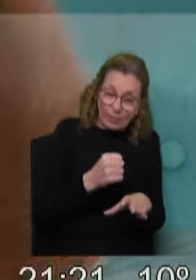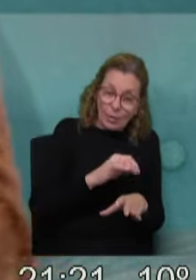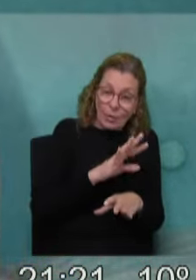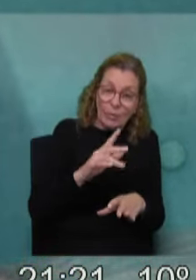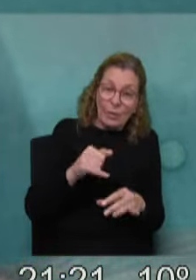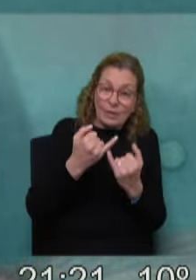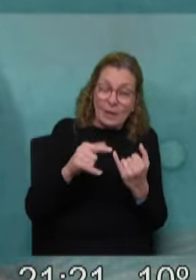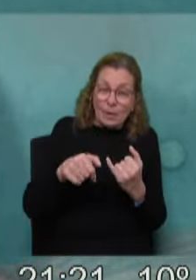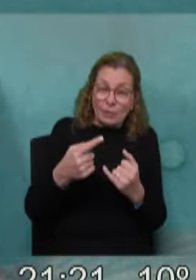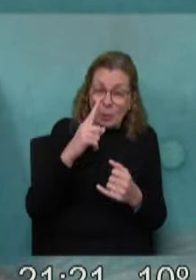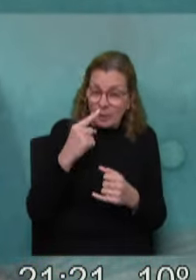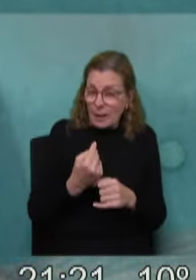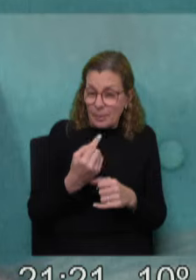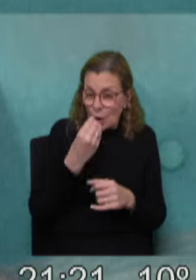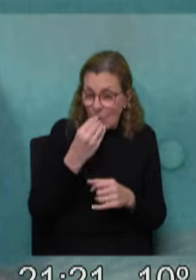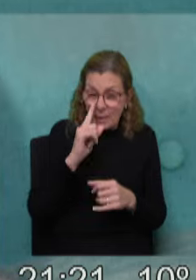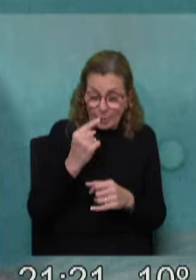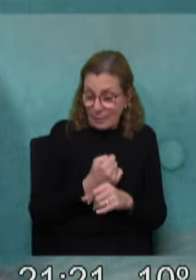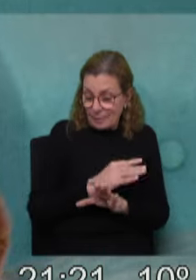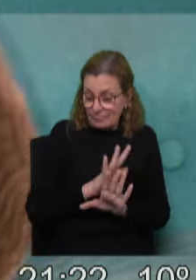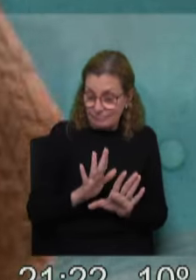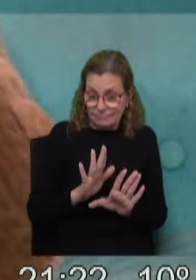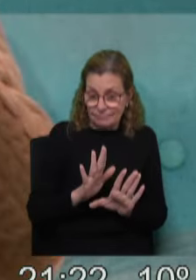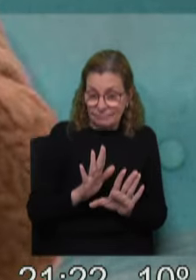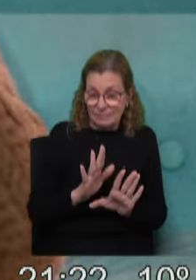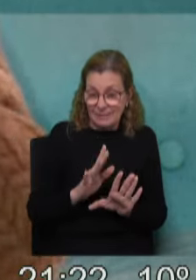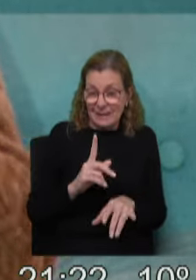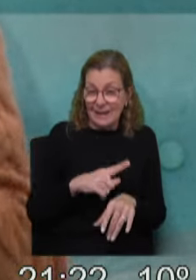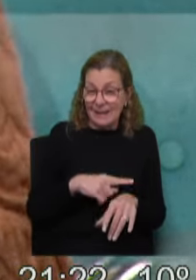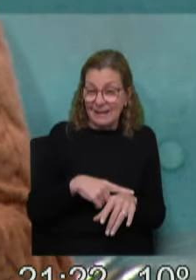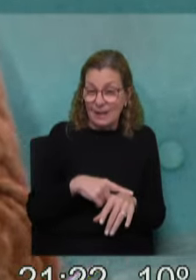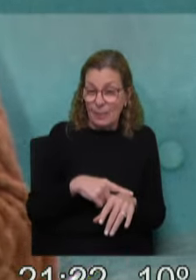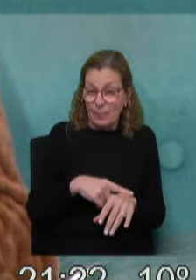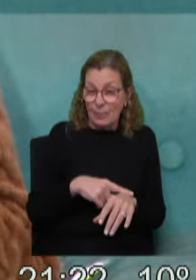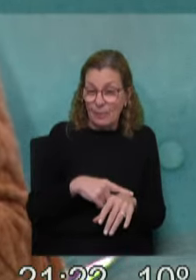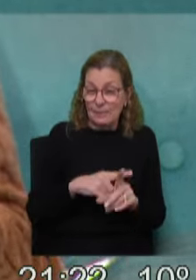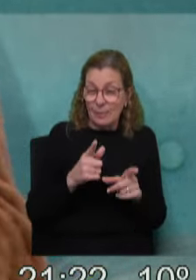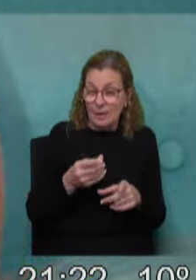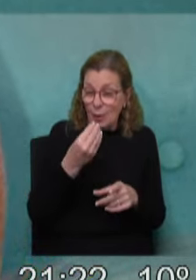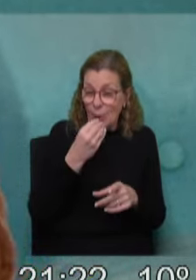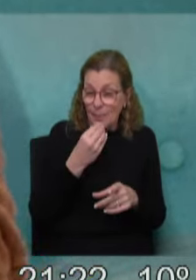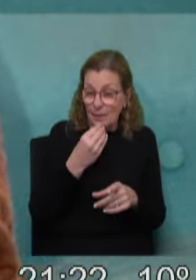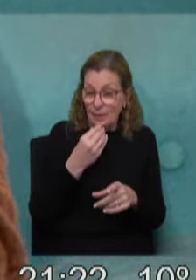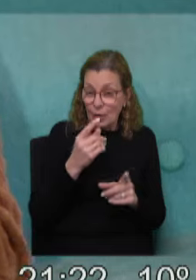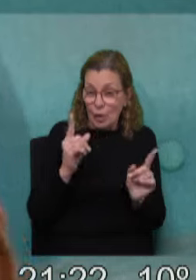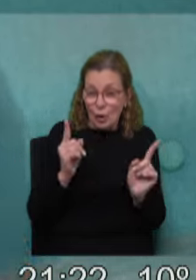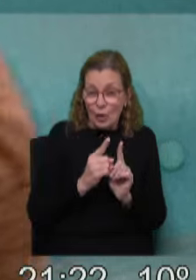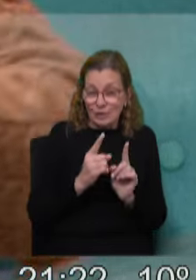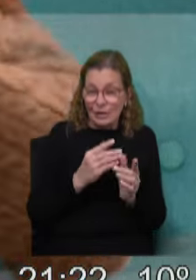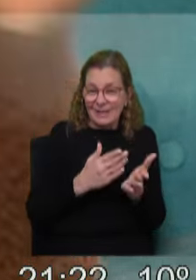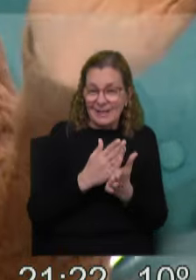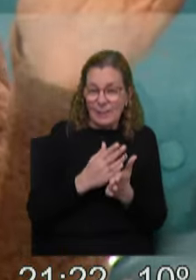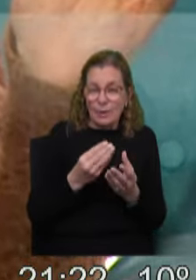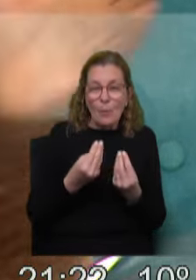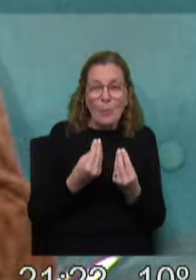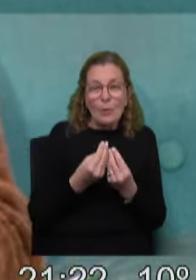día para otro, o muy rápido, hay comidas que son pim pum. El tiempo de consumición de esa comida es cortito, siempre. Hayas tardado